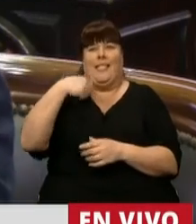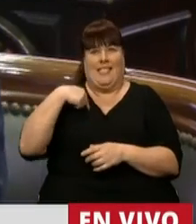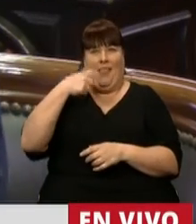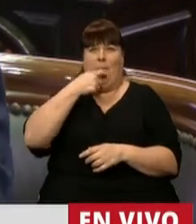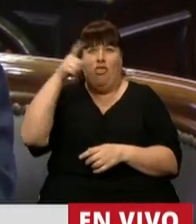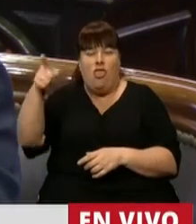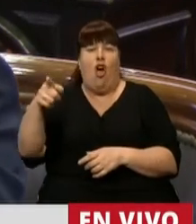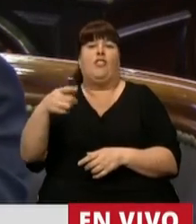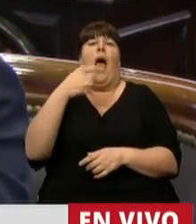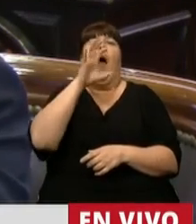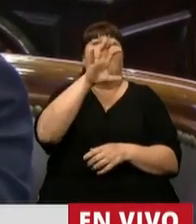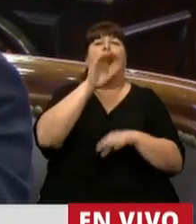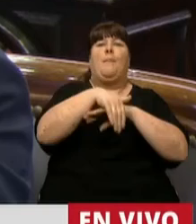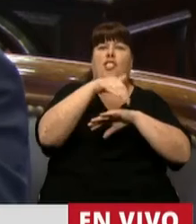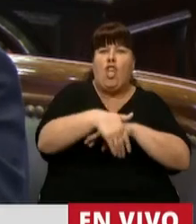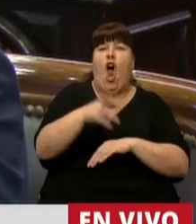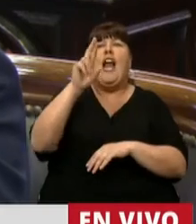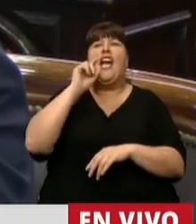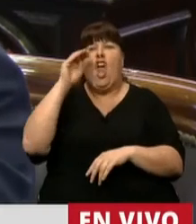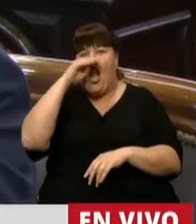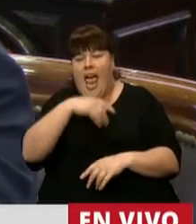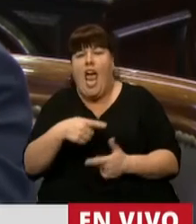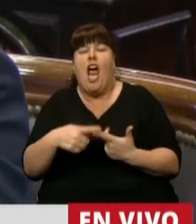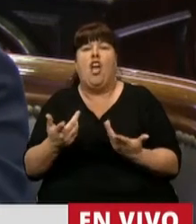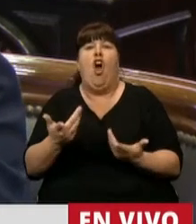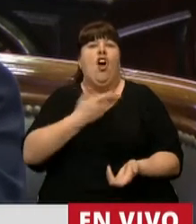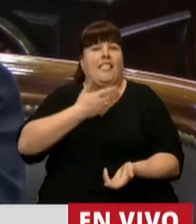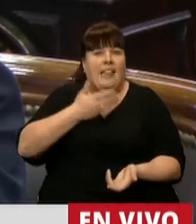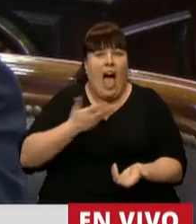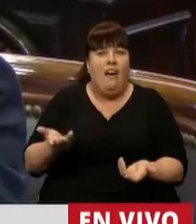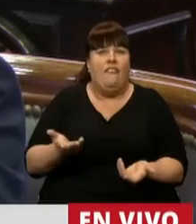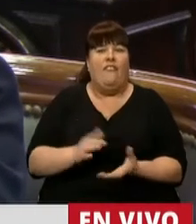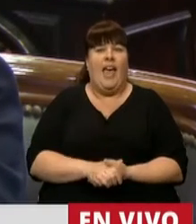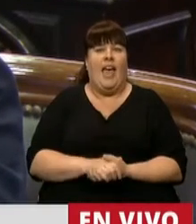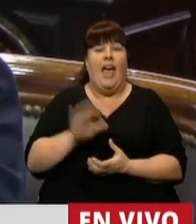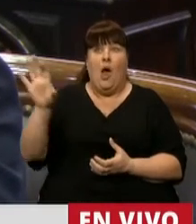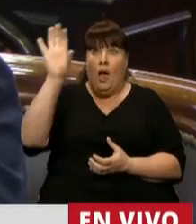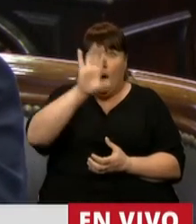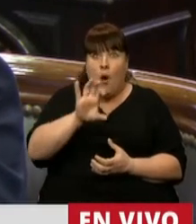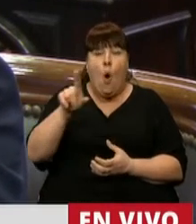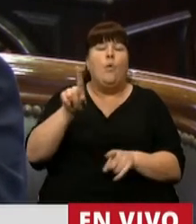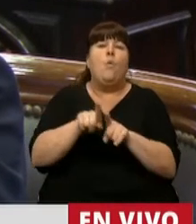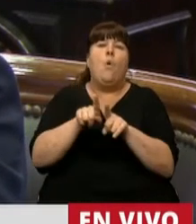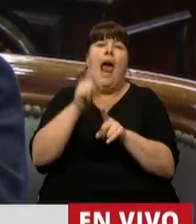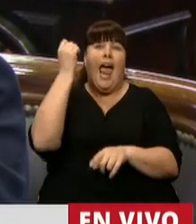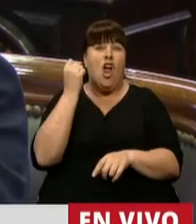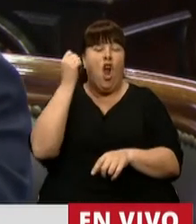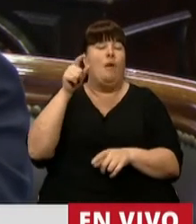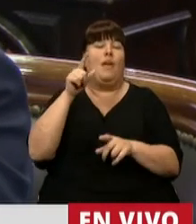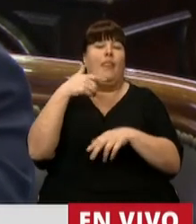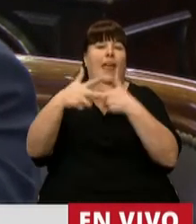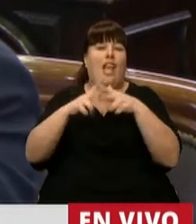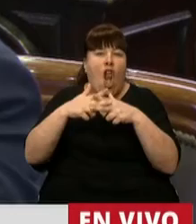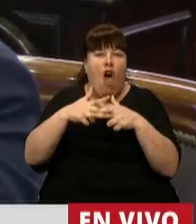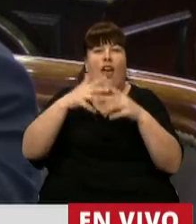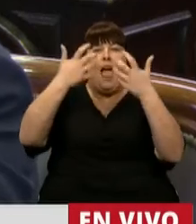que yo provengo, la provincia de Misiones, Río Negro, Santa Fe, lugares en donde la economía del